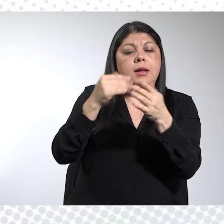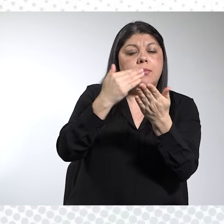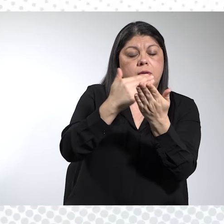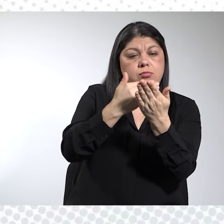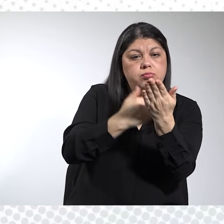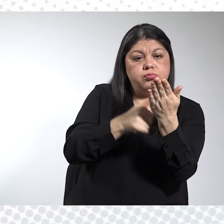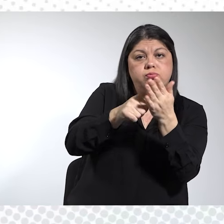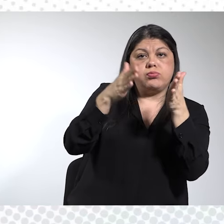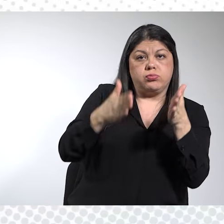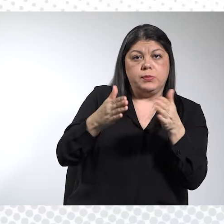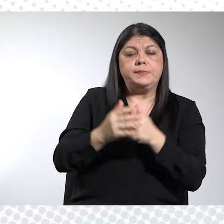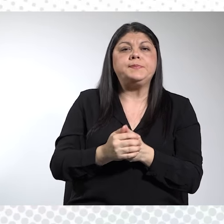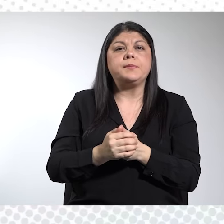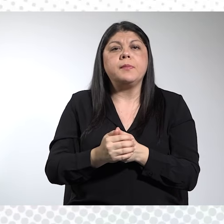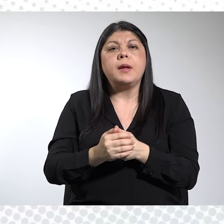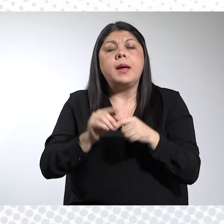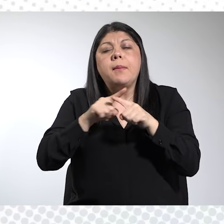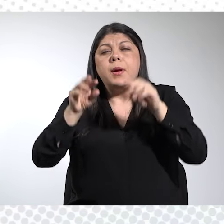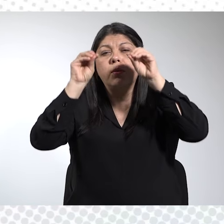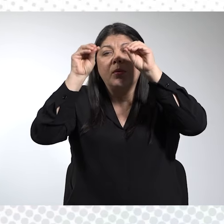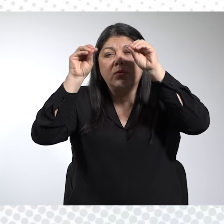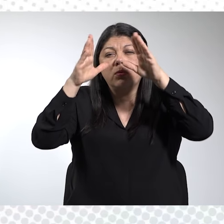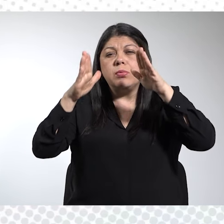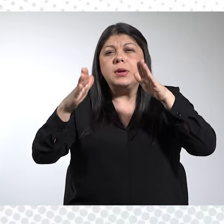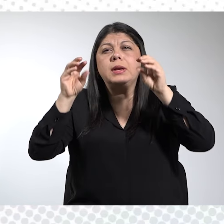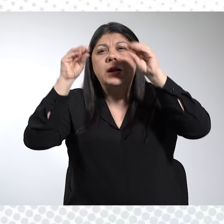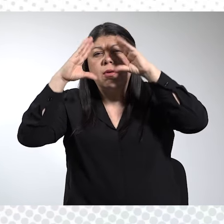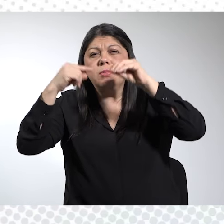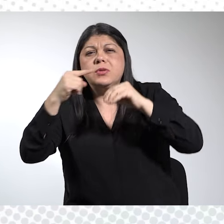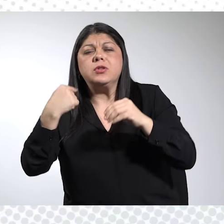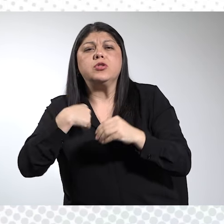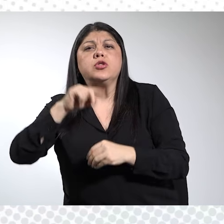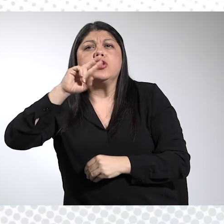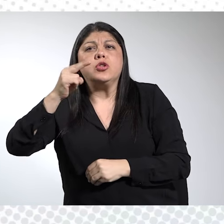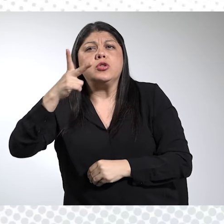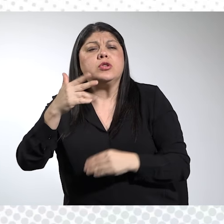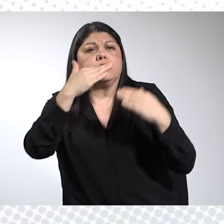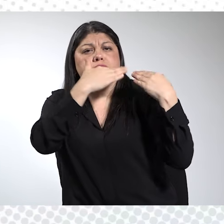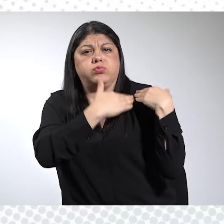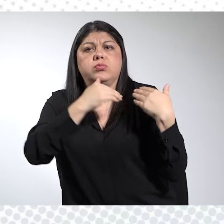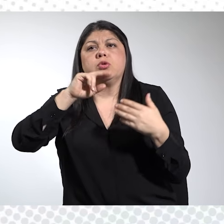costarricense y además también la mitad del padrón electoral. Pero los datos confirman que cargamos con dobles